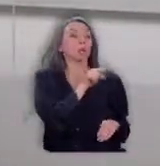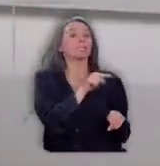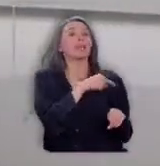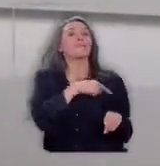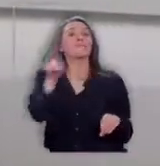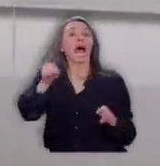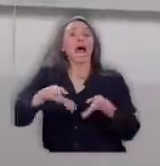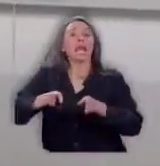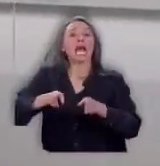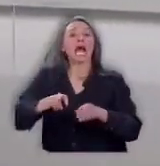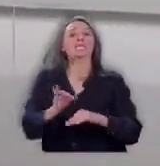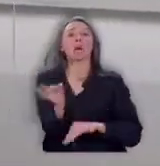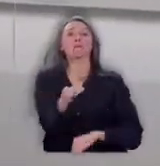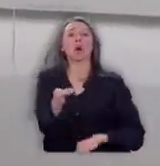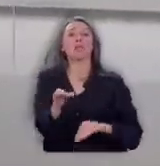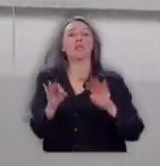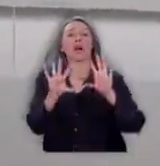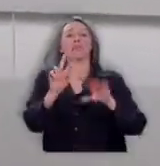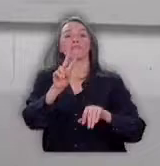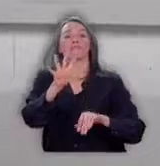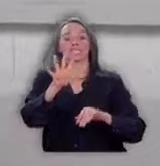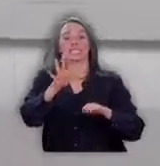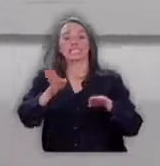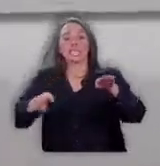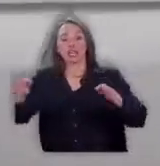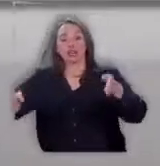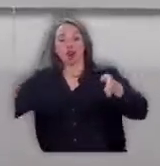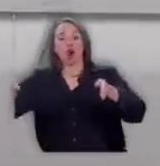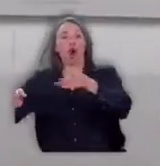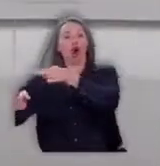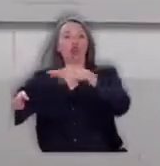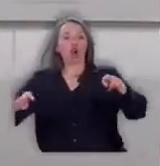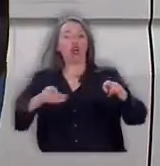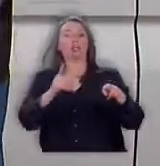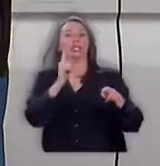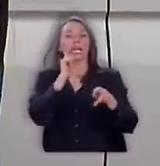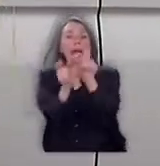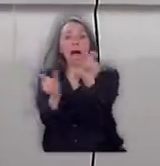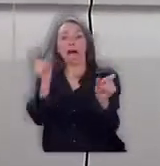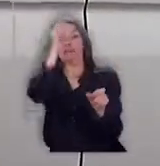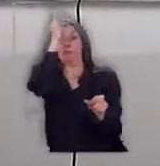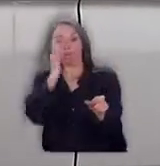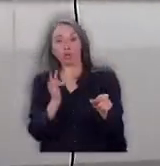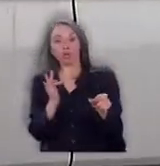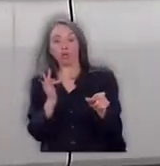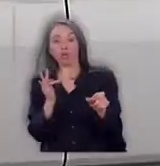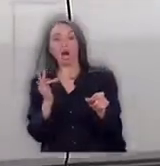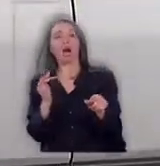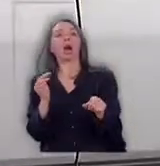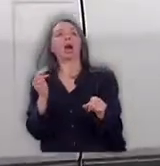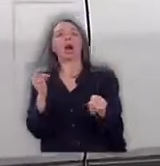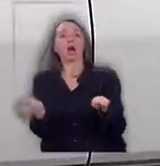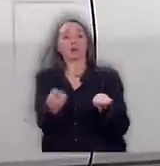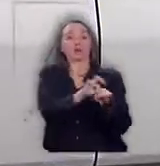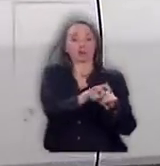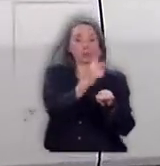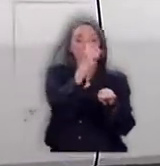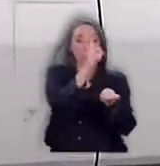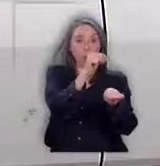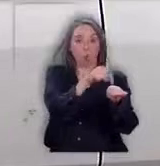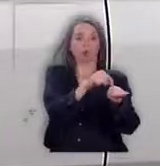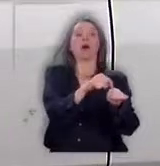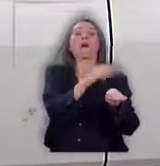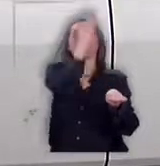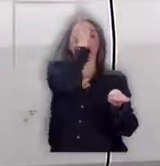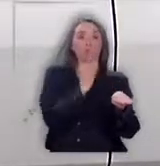1025 la Vereda Norte y ahí hay un grupo funcionarios y van a ir en uno va a llegar a los funcionarios y el